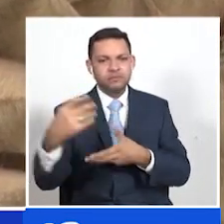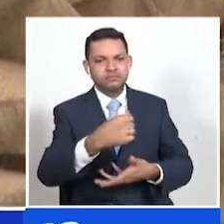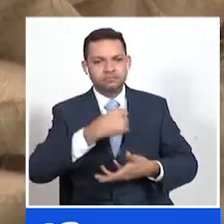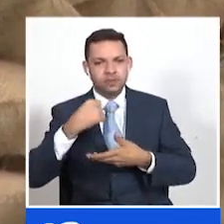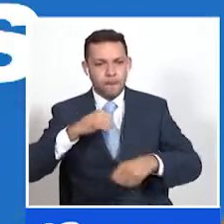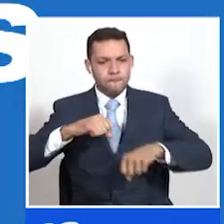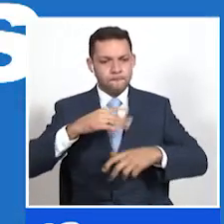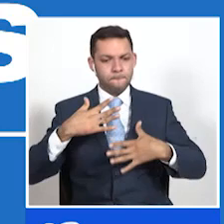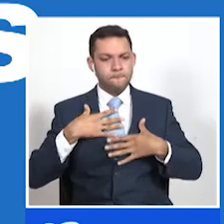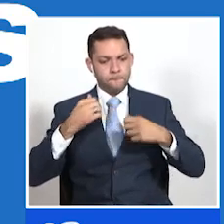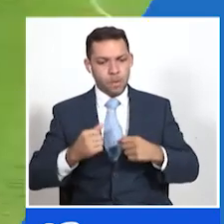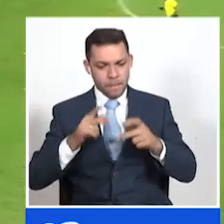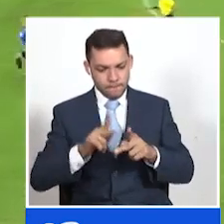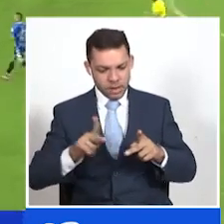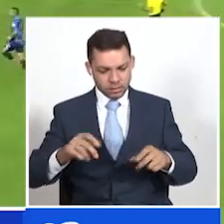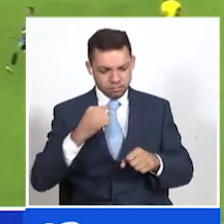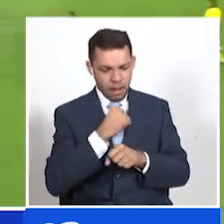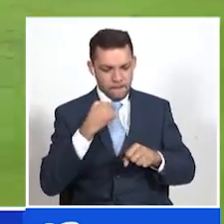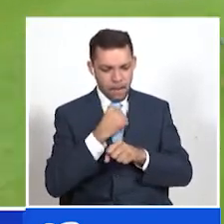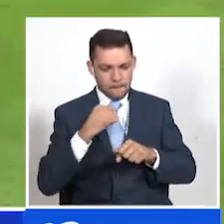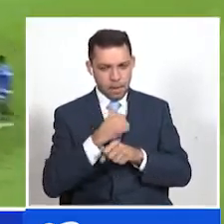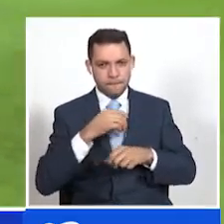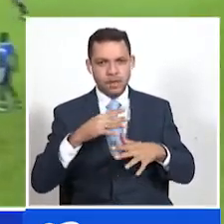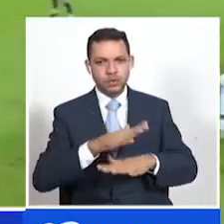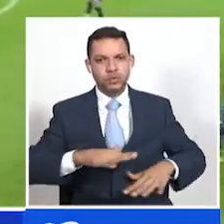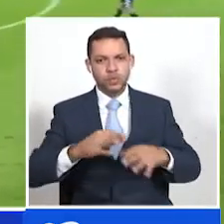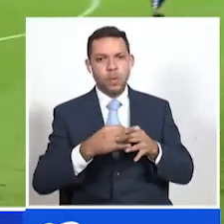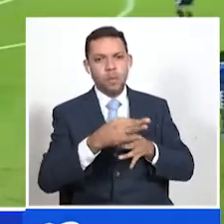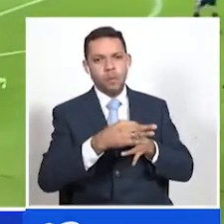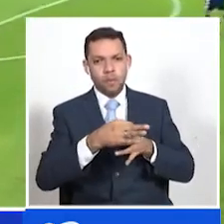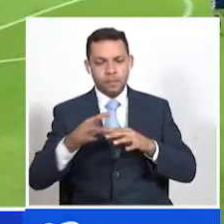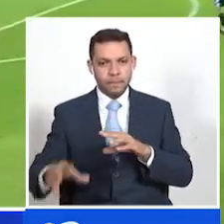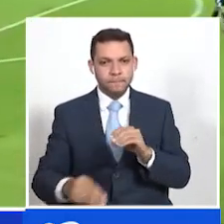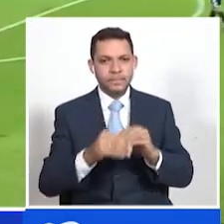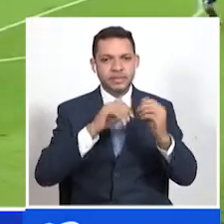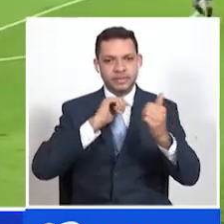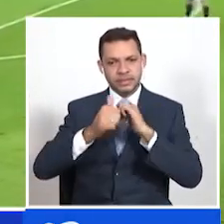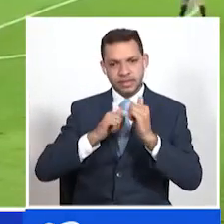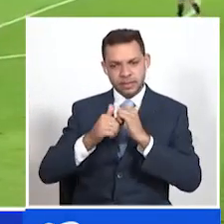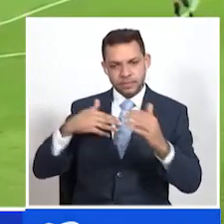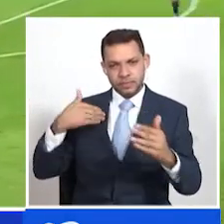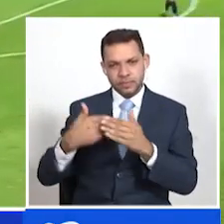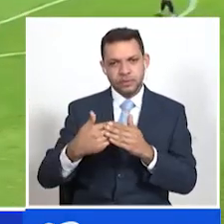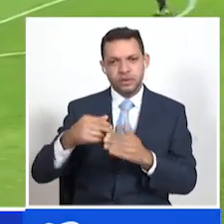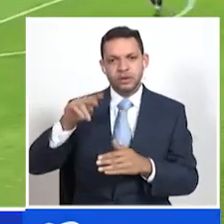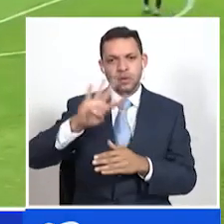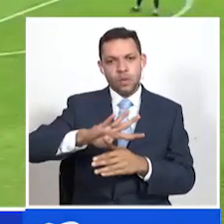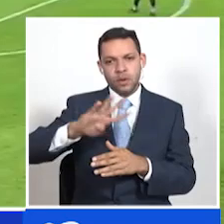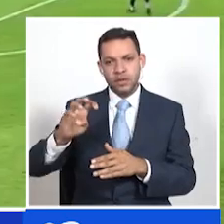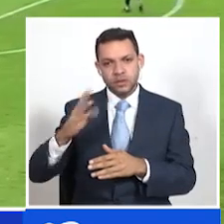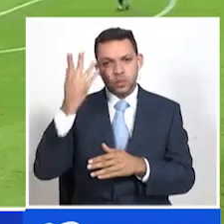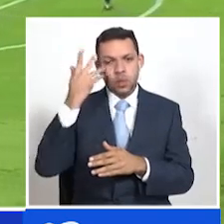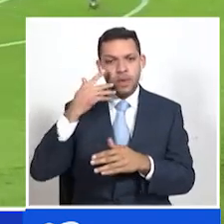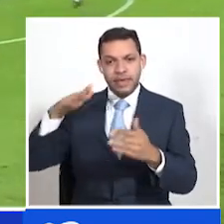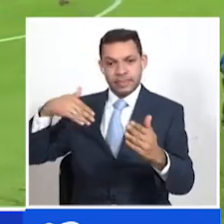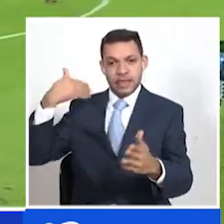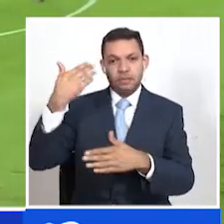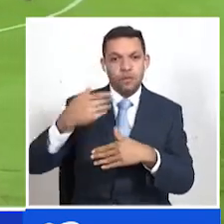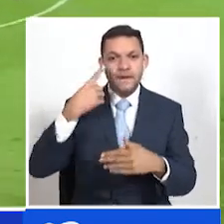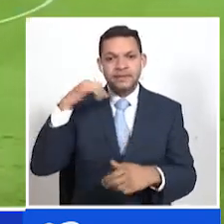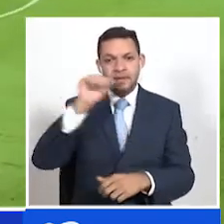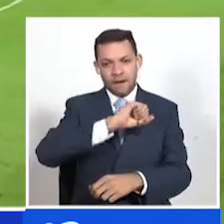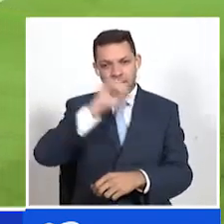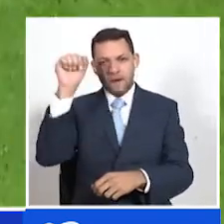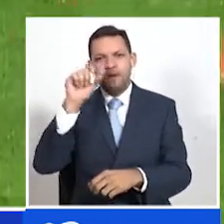obra propia. Y en los deportes. Después de 49 días, Once Caldas regresó a la